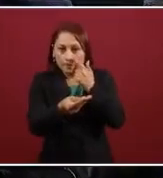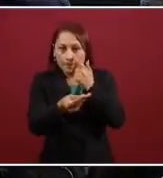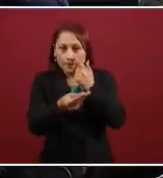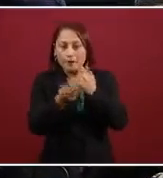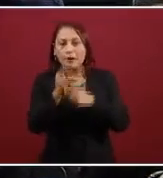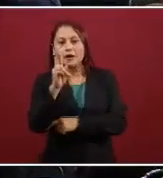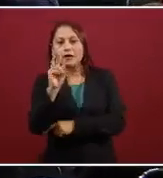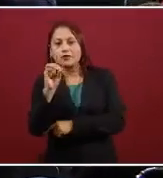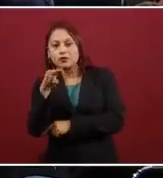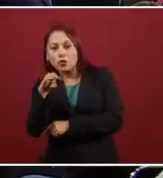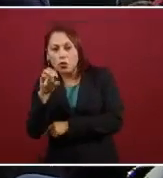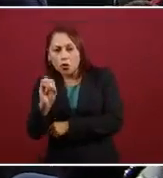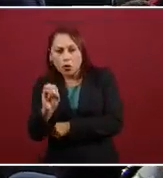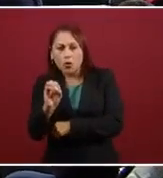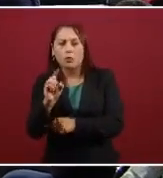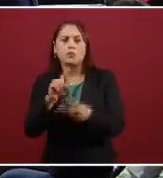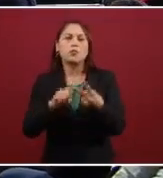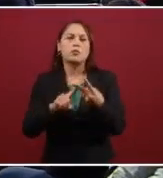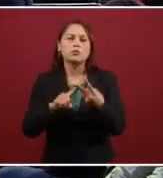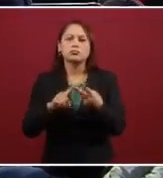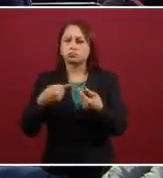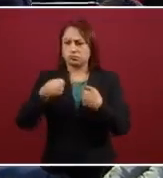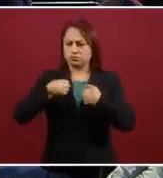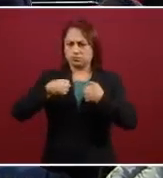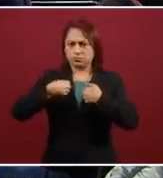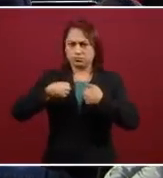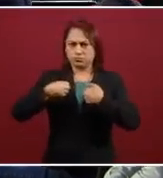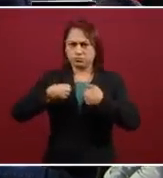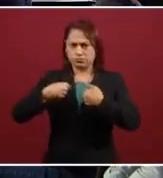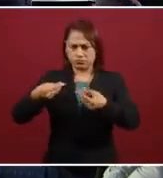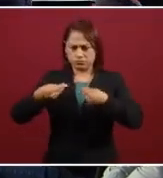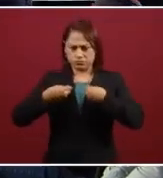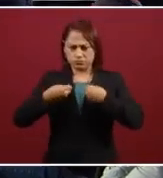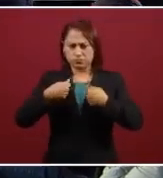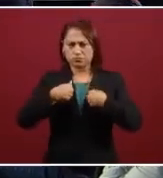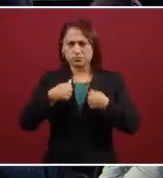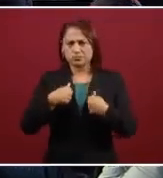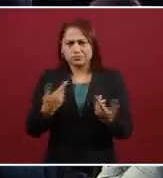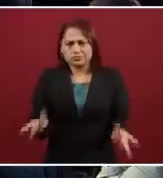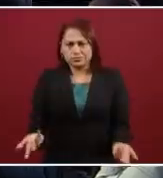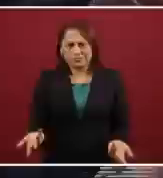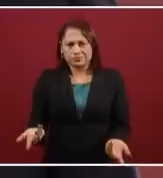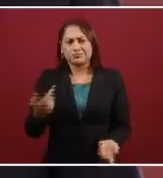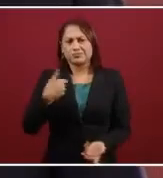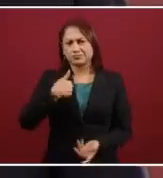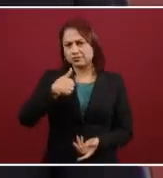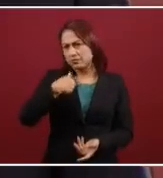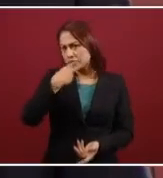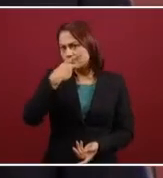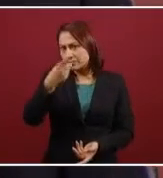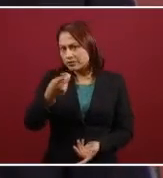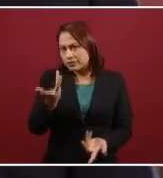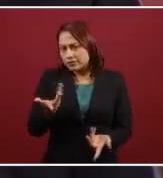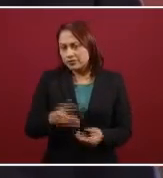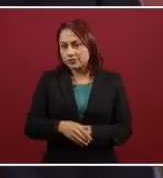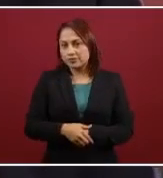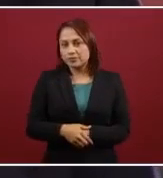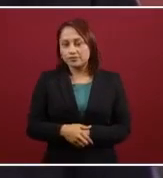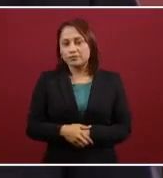Romo y yo mismo les estoy diciendo, ¿qué pasa? Pues